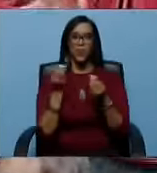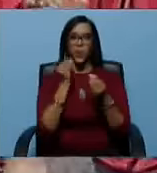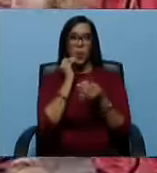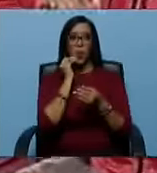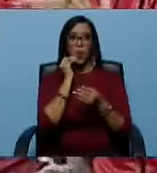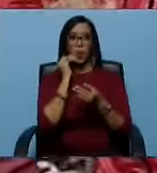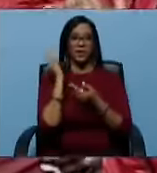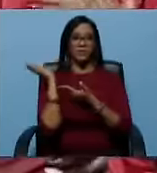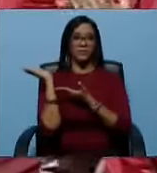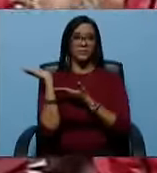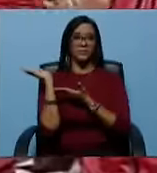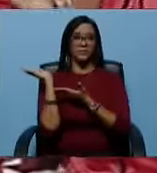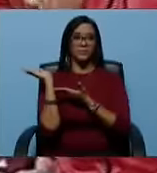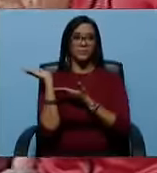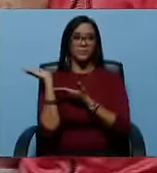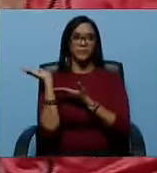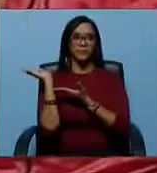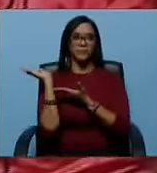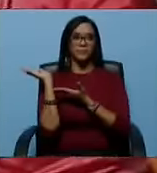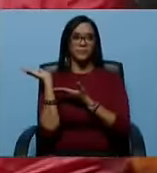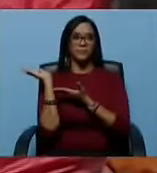Puros jóvenes, ¿eh?